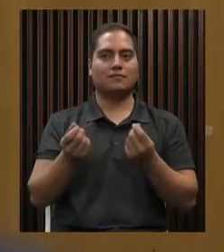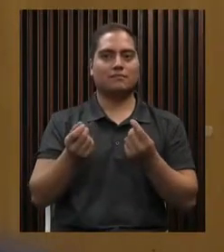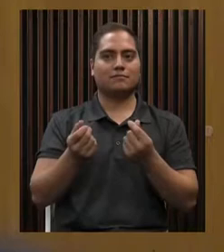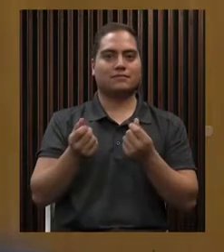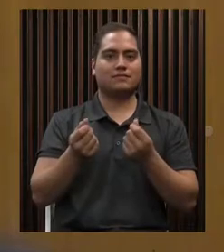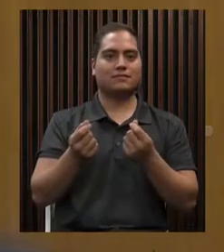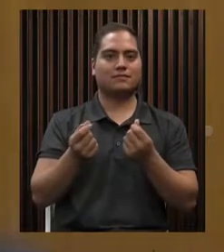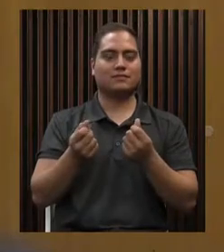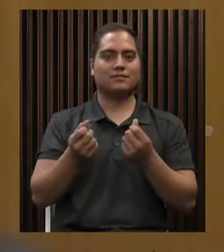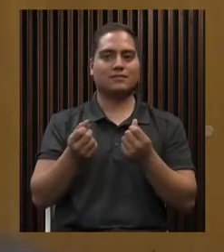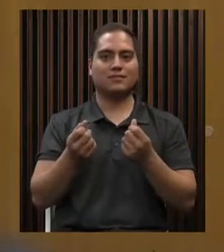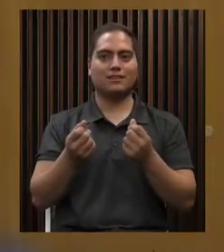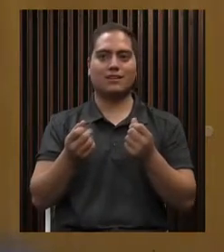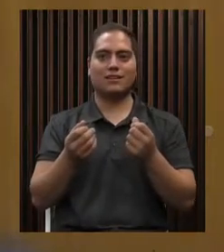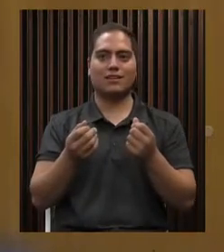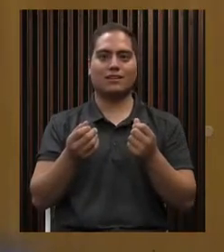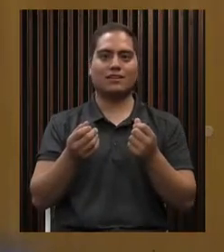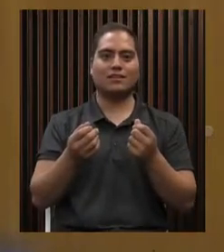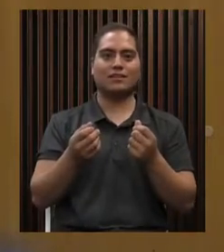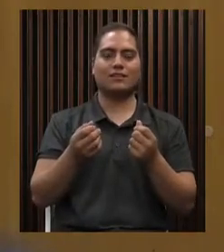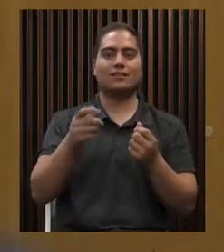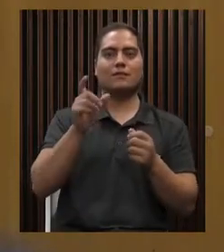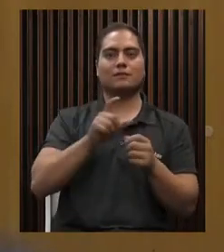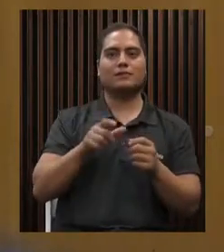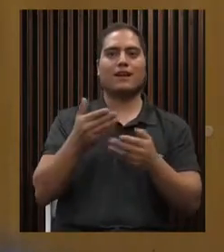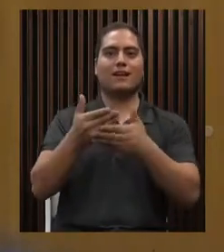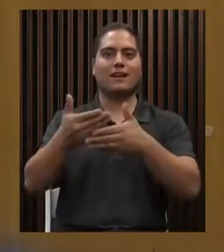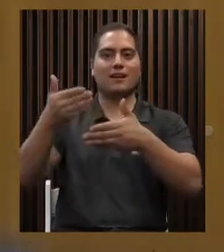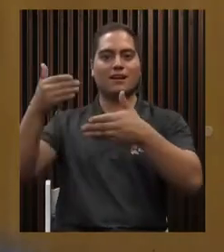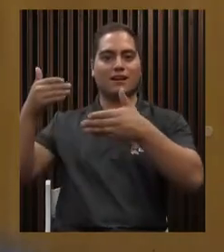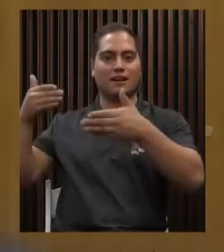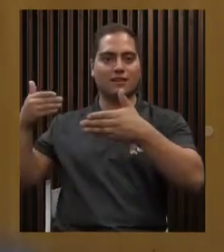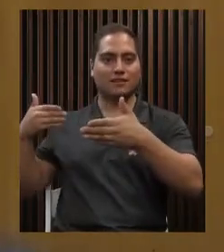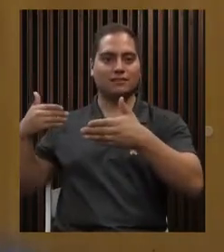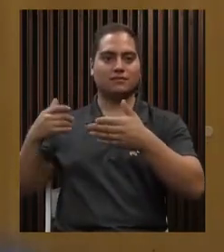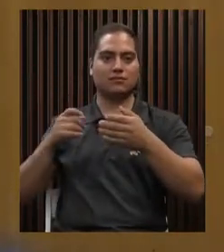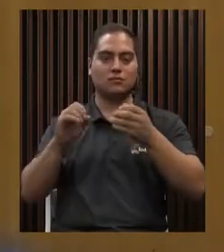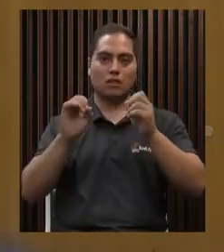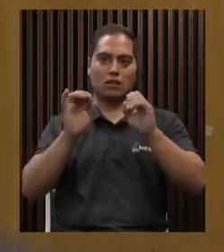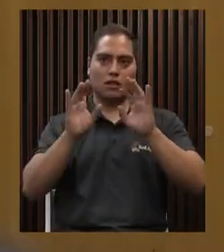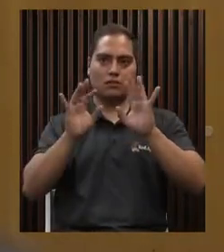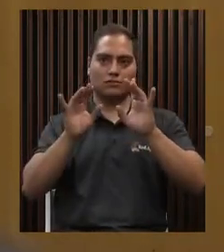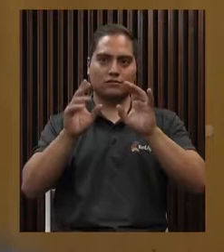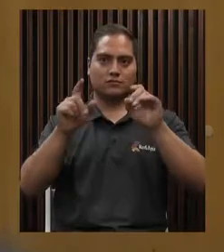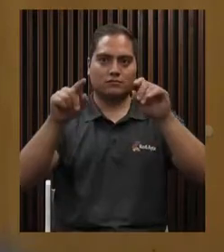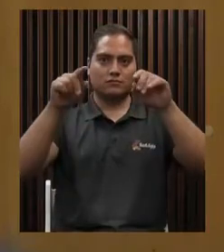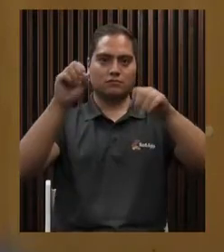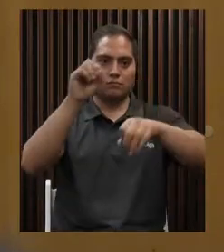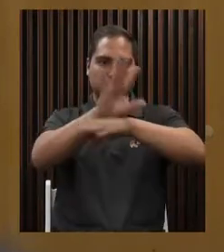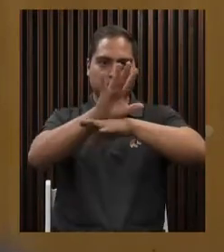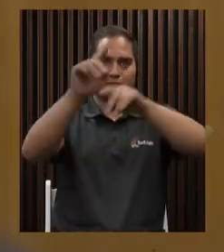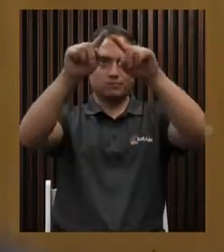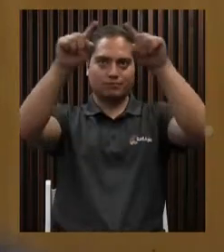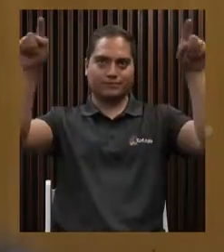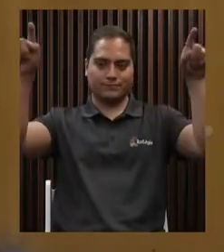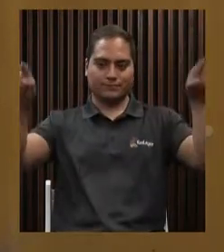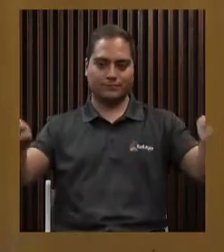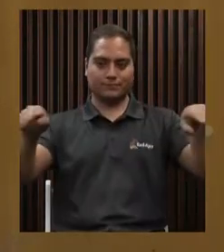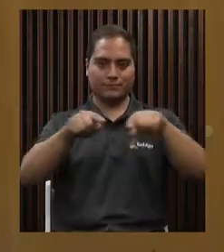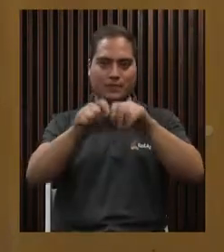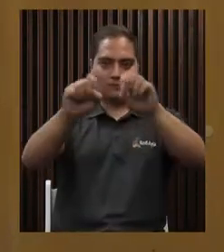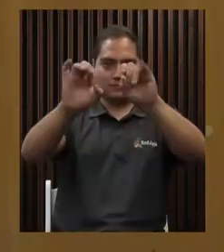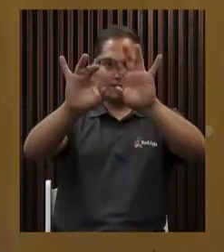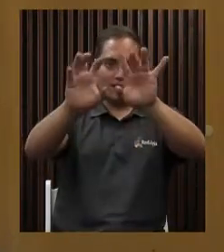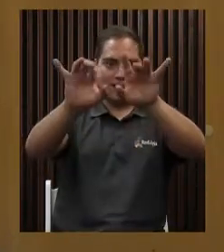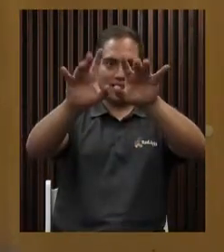que están en bambalinas. Entonces, no estamos trabajando con los dedos propiamente tal, sino que más bien estamos hablando con los dedos que serían las alas